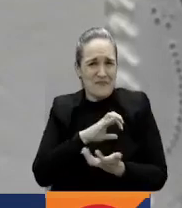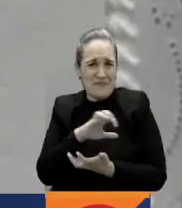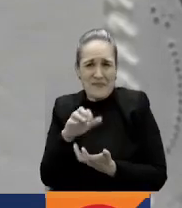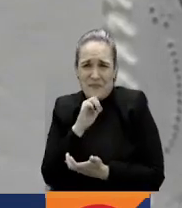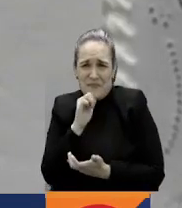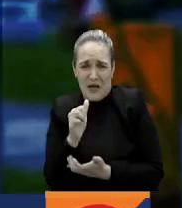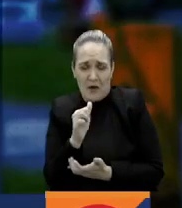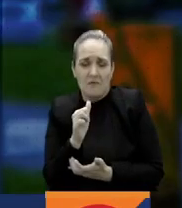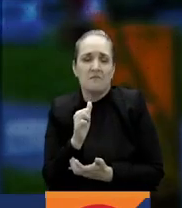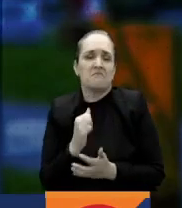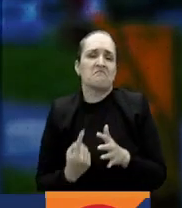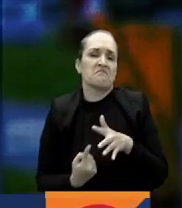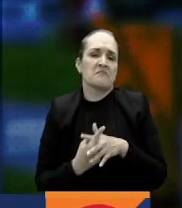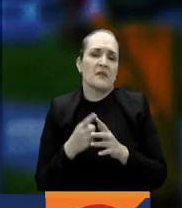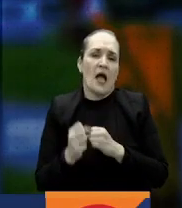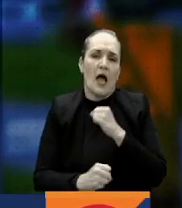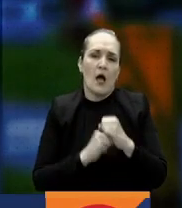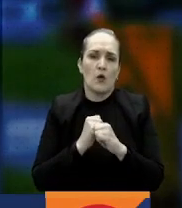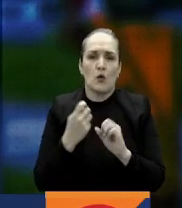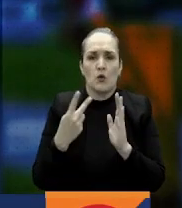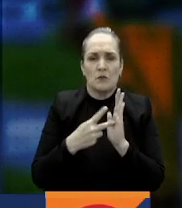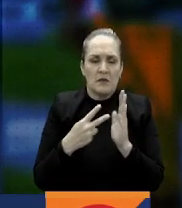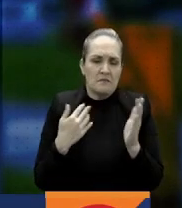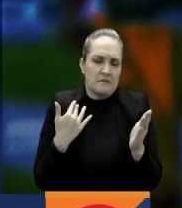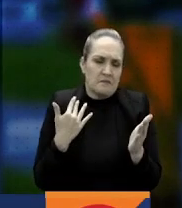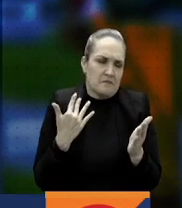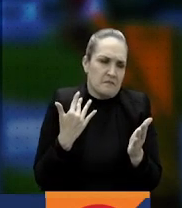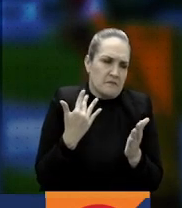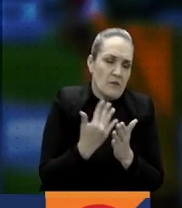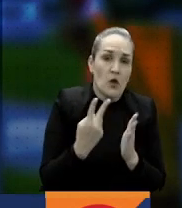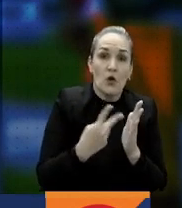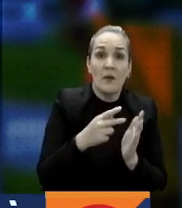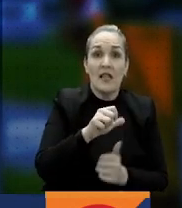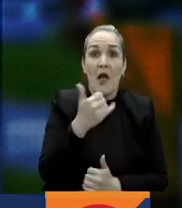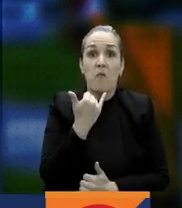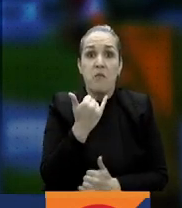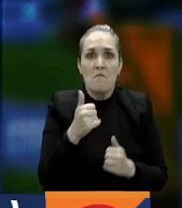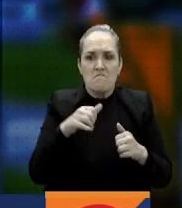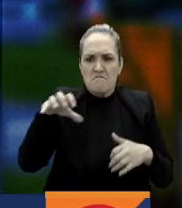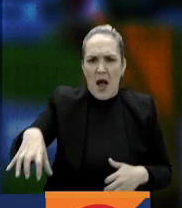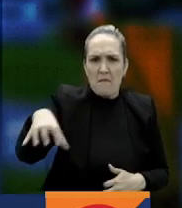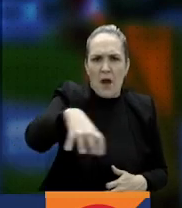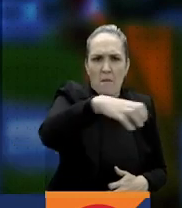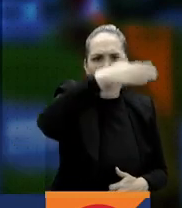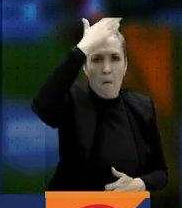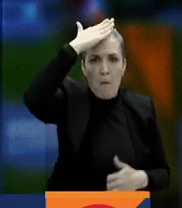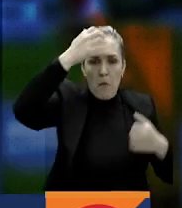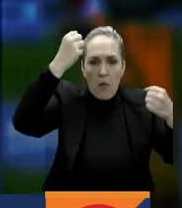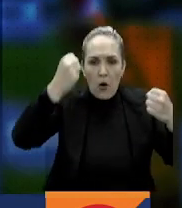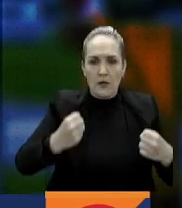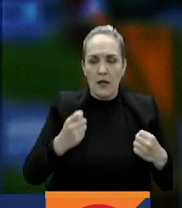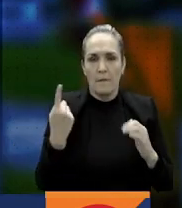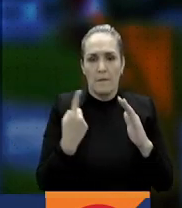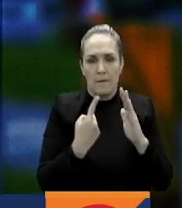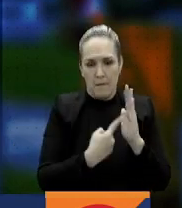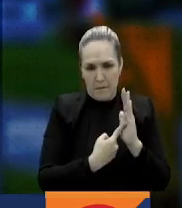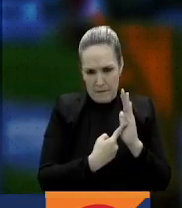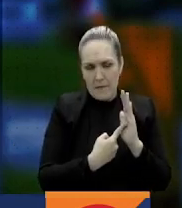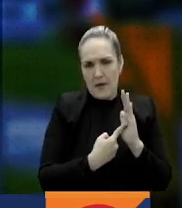10 años después, ya rodaban 1.050 buses, había 7 portales y 114 estaciones por donde pasaban